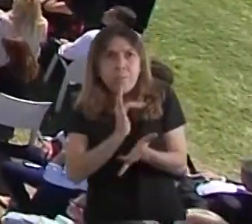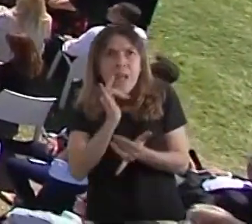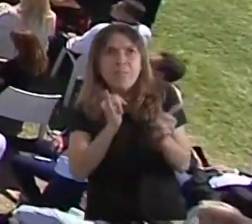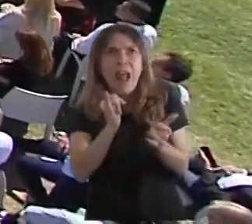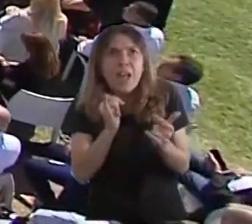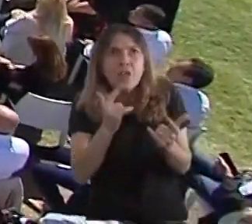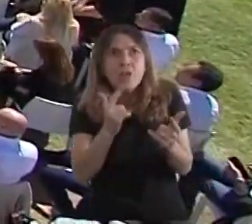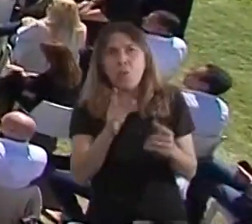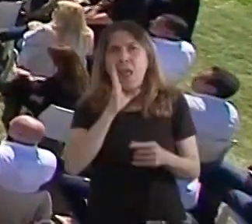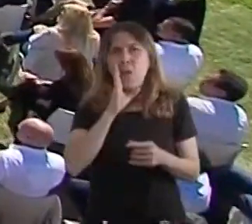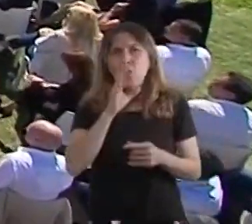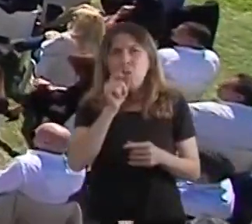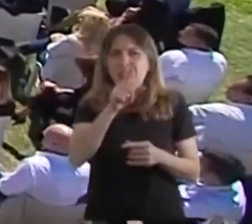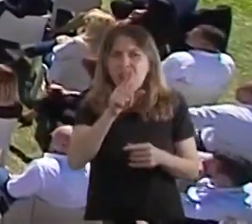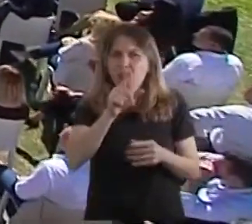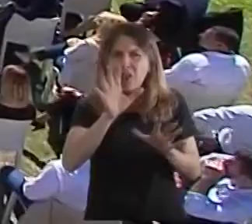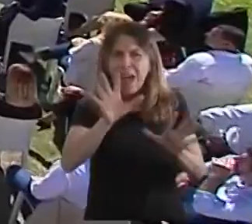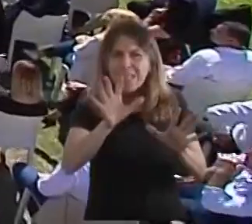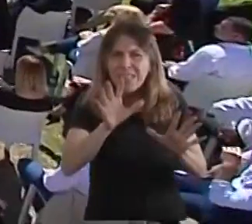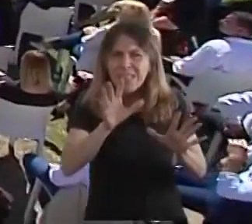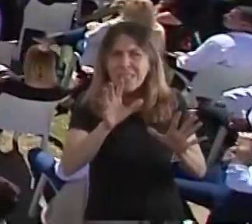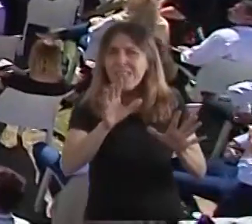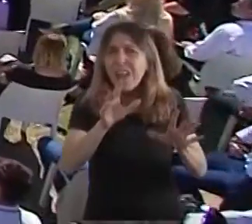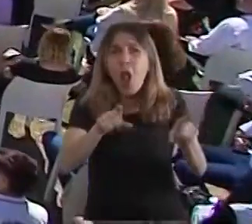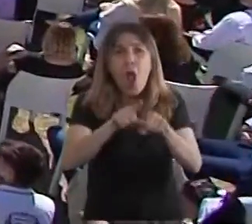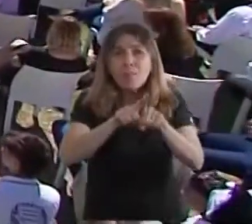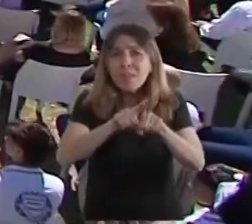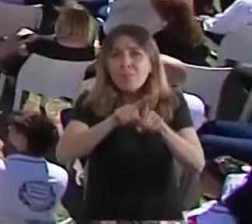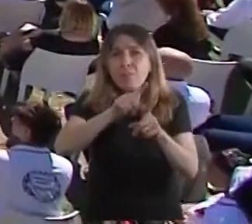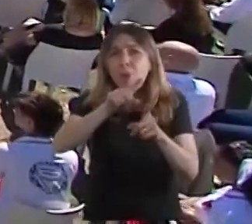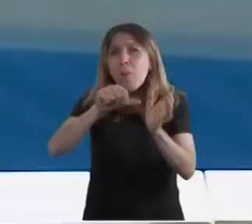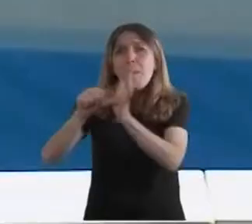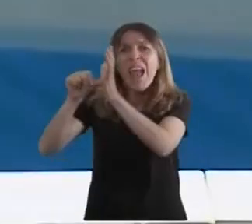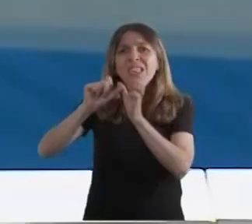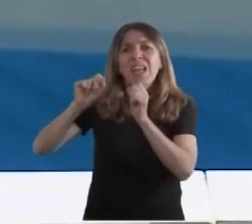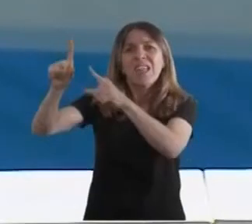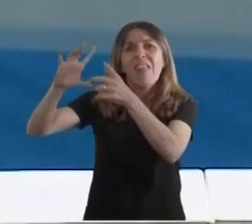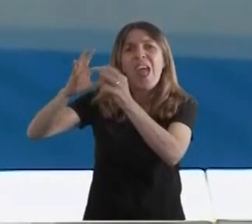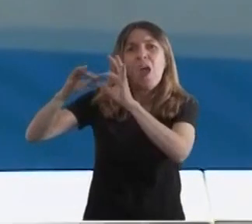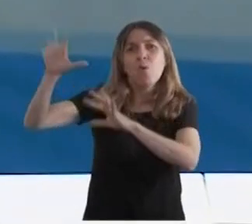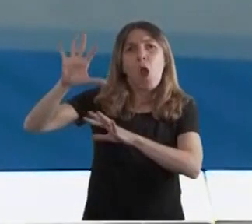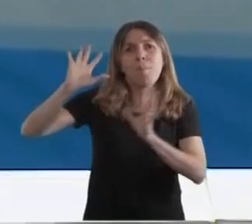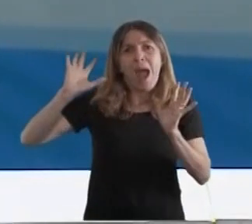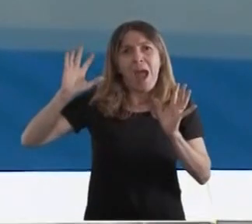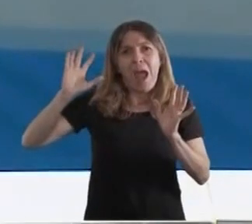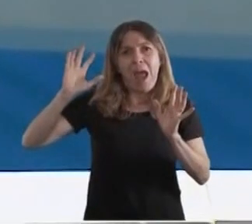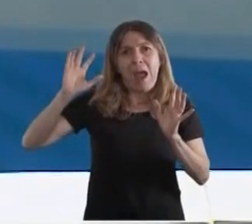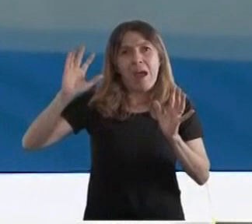para los eeuu y esto se repite en toda europa se repite en todo el continente